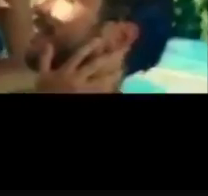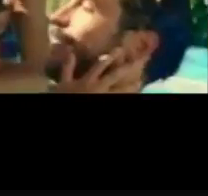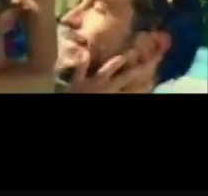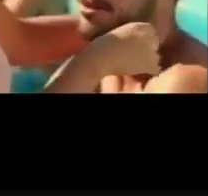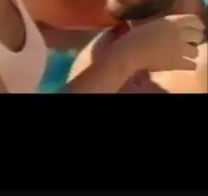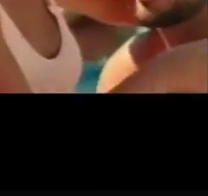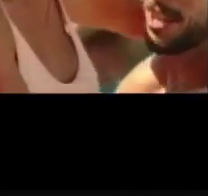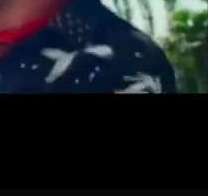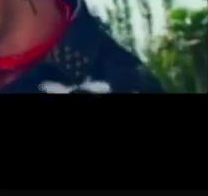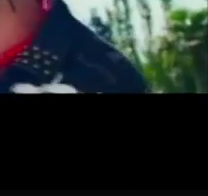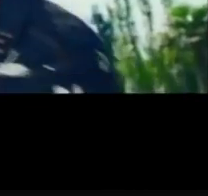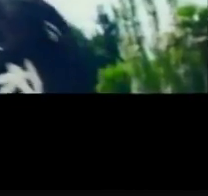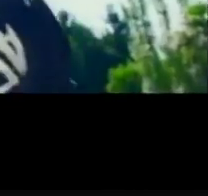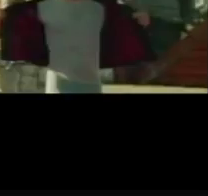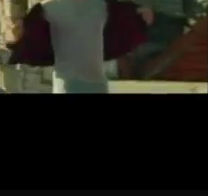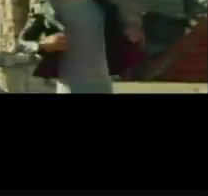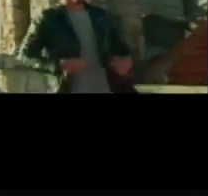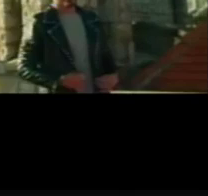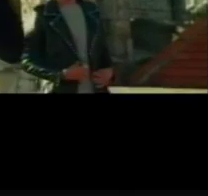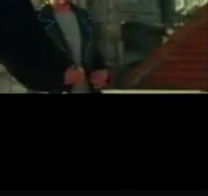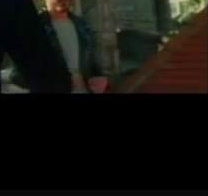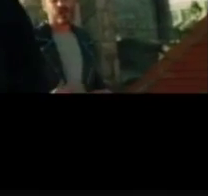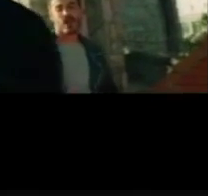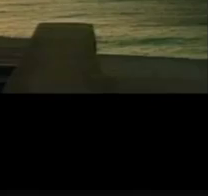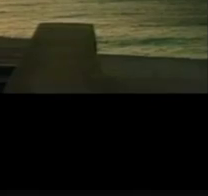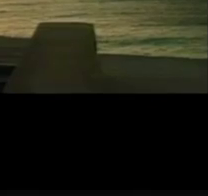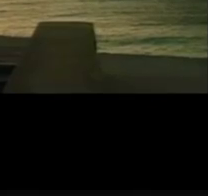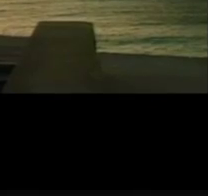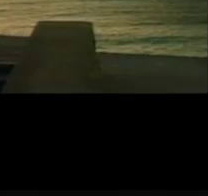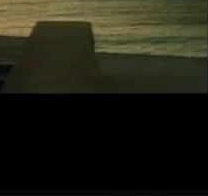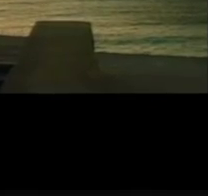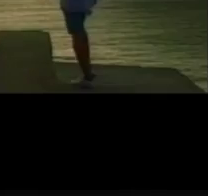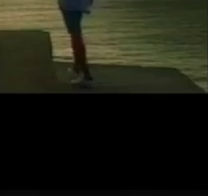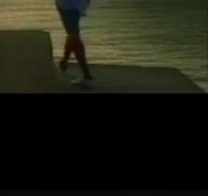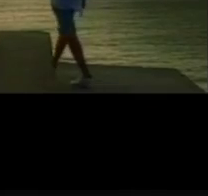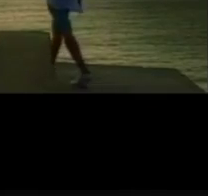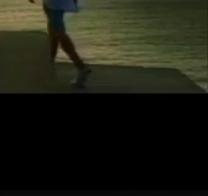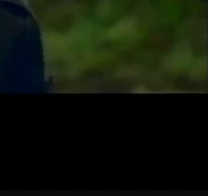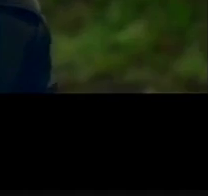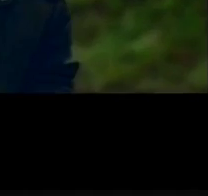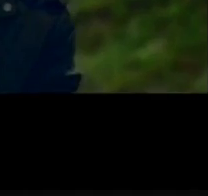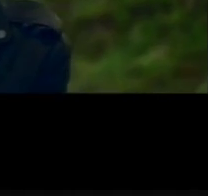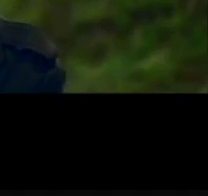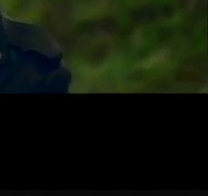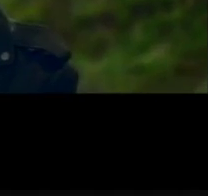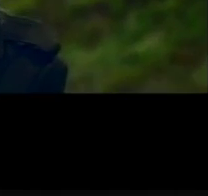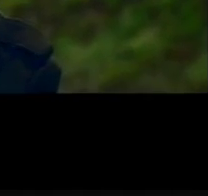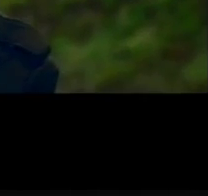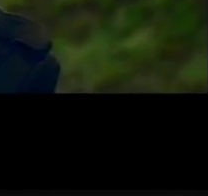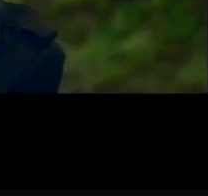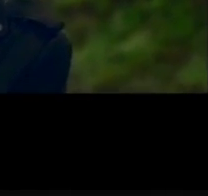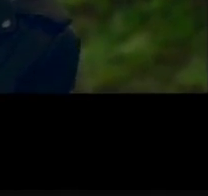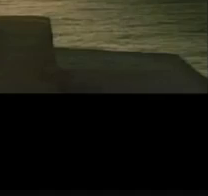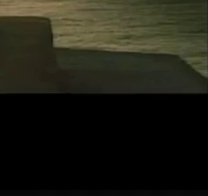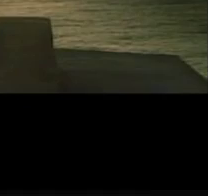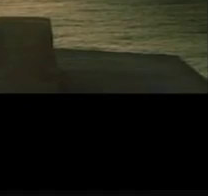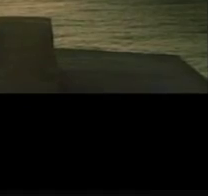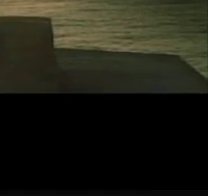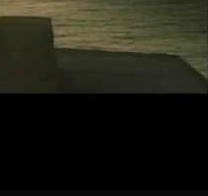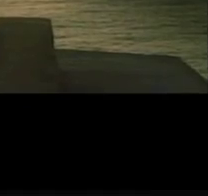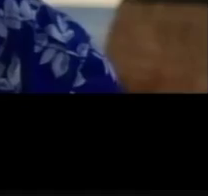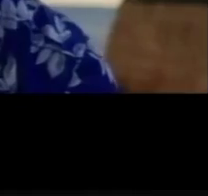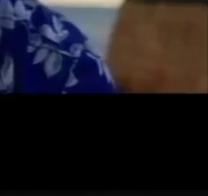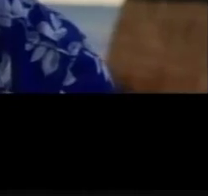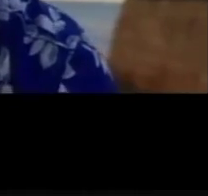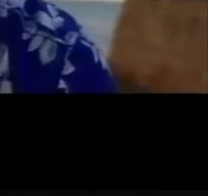pa' que no te sientas sola. Quédate a mi lado ahora. Dime si quieres conmigo, como